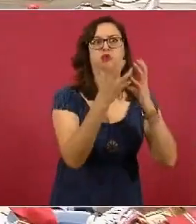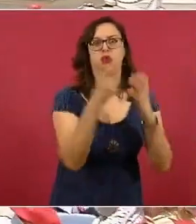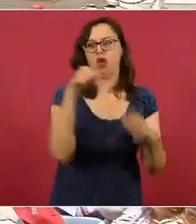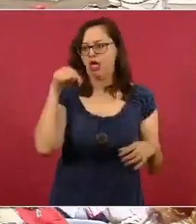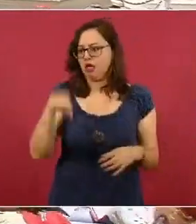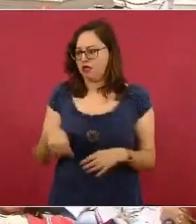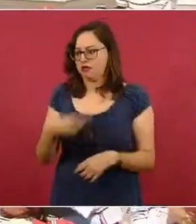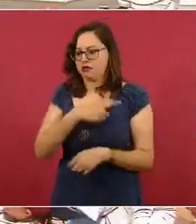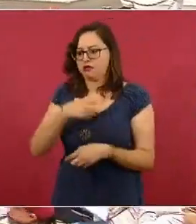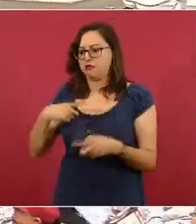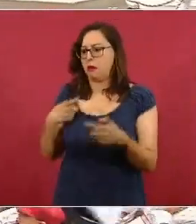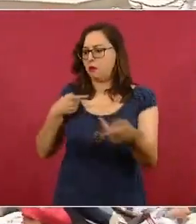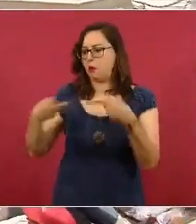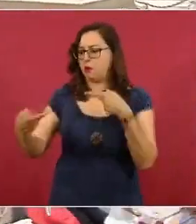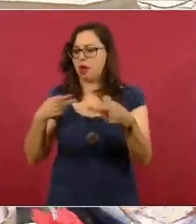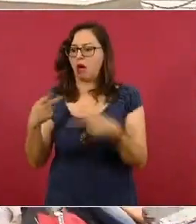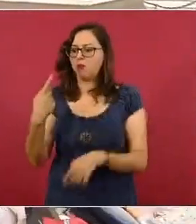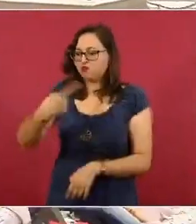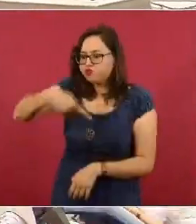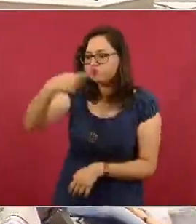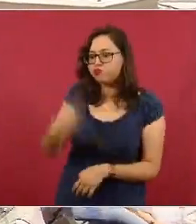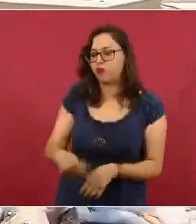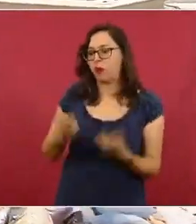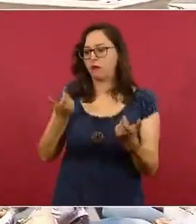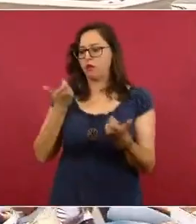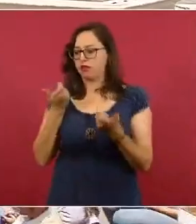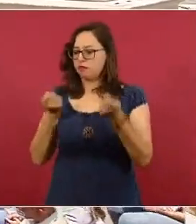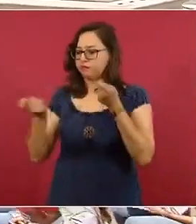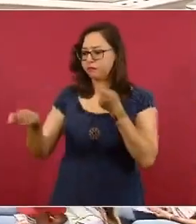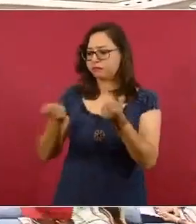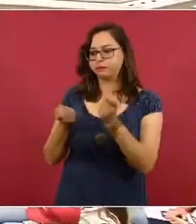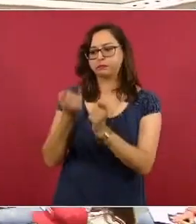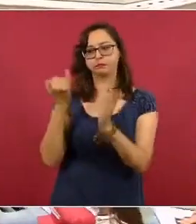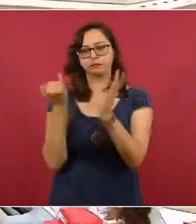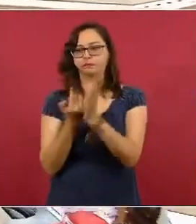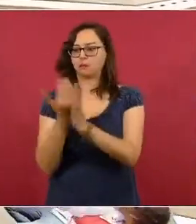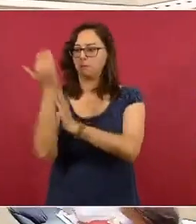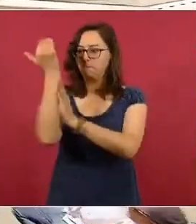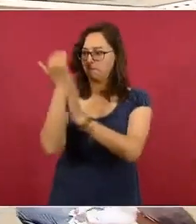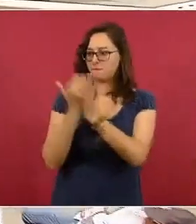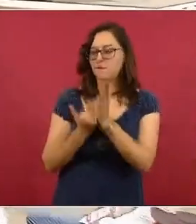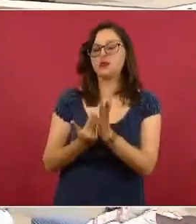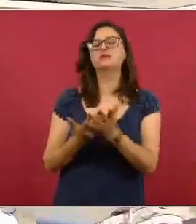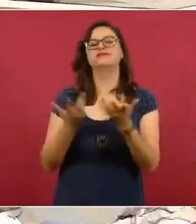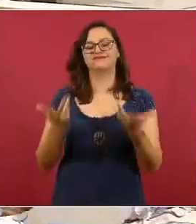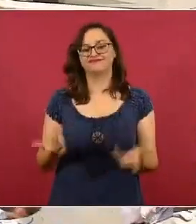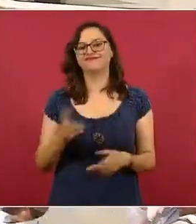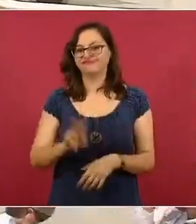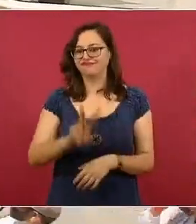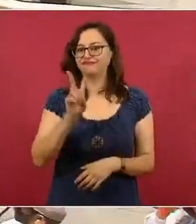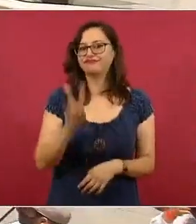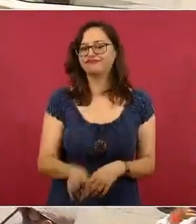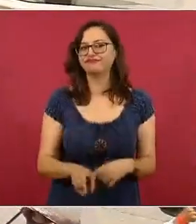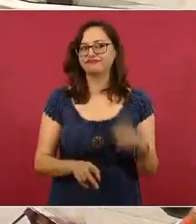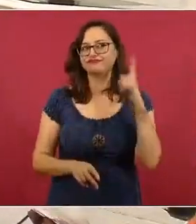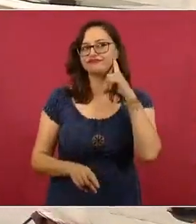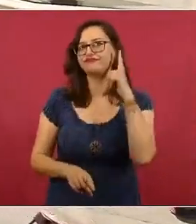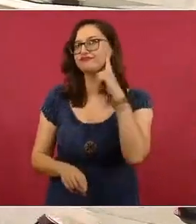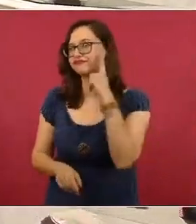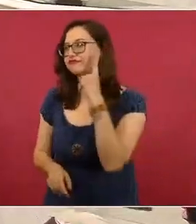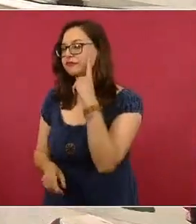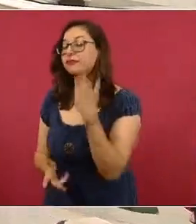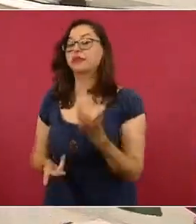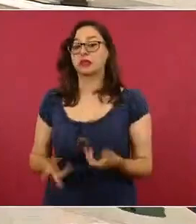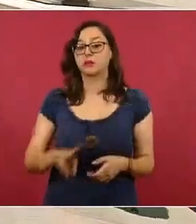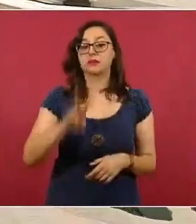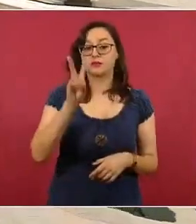gabinete ambiental, de desarrollo rural y del bienestar, por supuesto que la producción agroindustrial, la